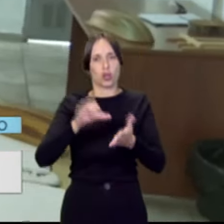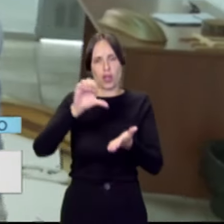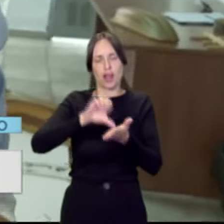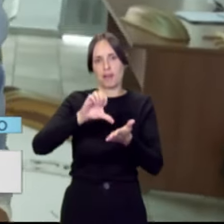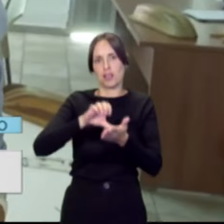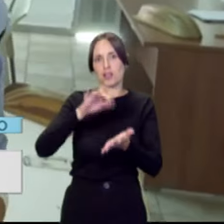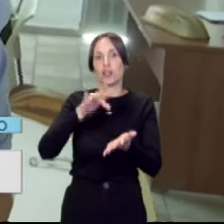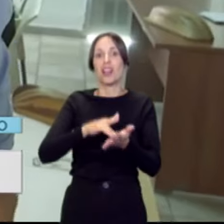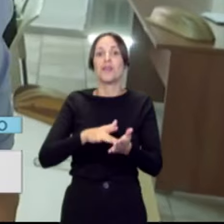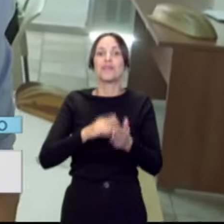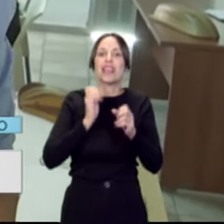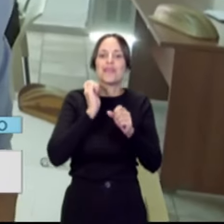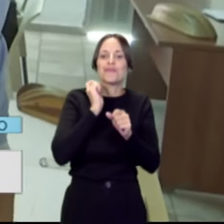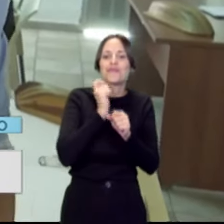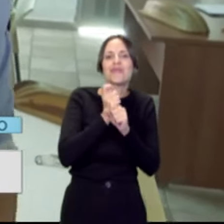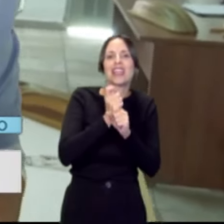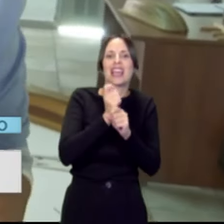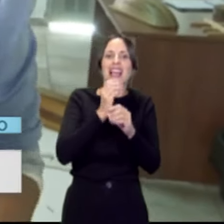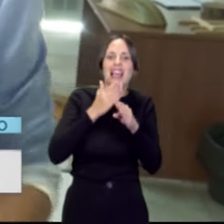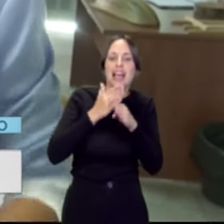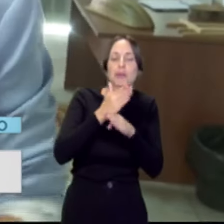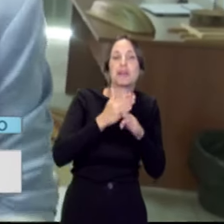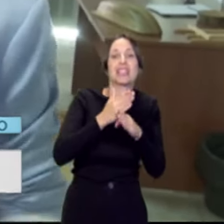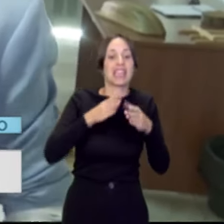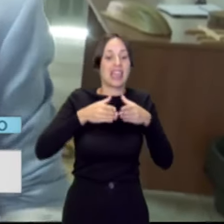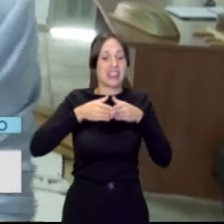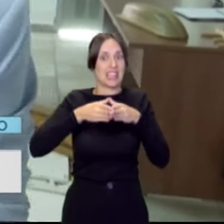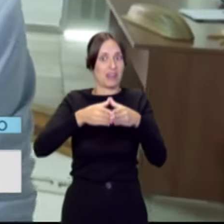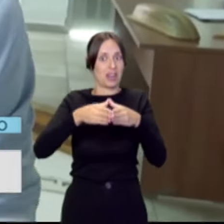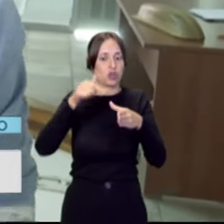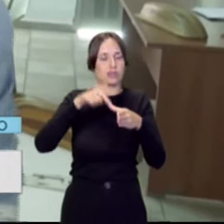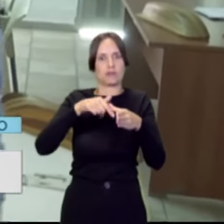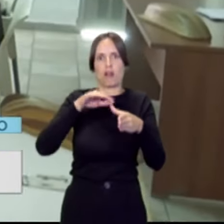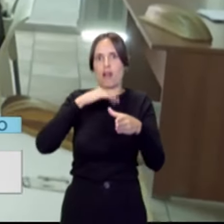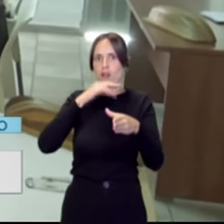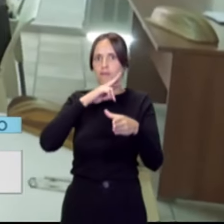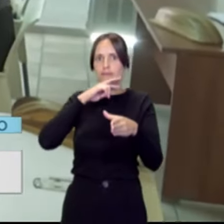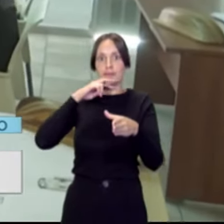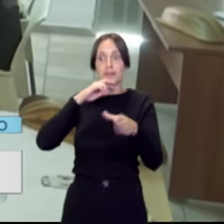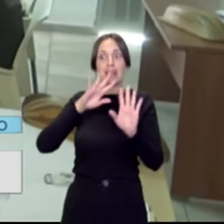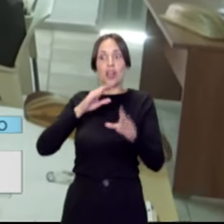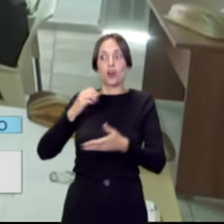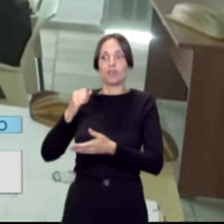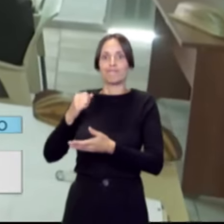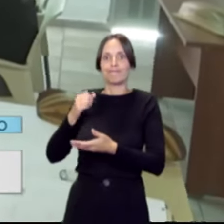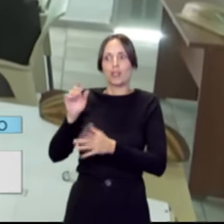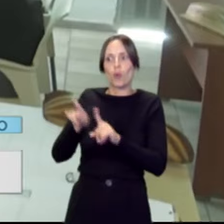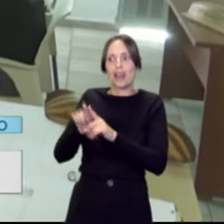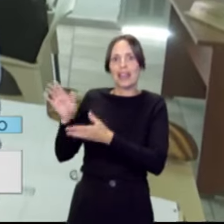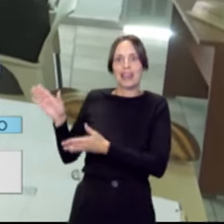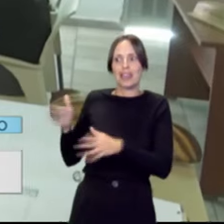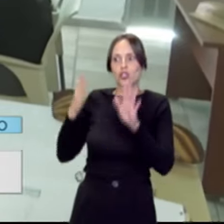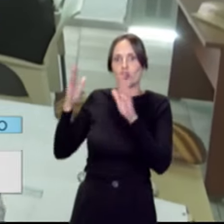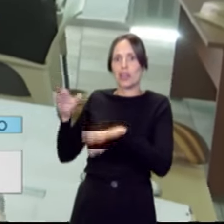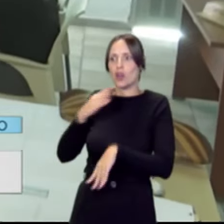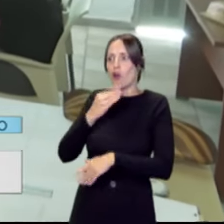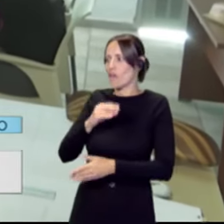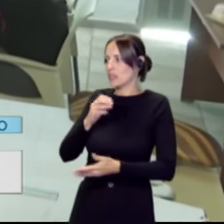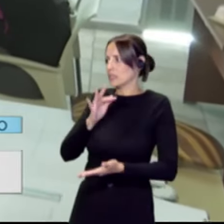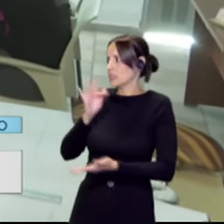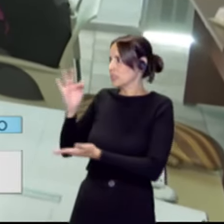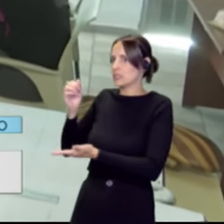pilar de nuestro patrimonio, Pilara, pero la falta de transmisión entre generación y generación ha hecho que a día de hoy queden muy pocos maestros que se